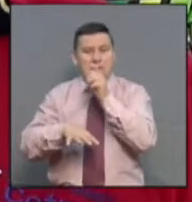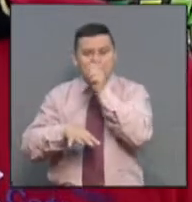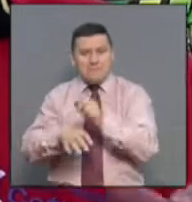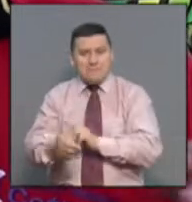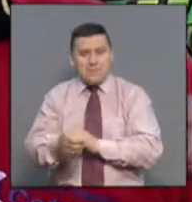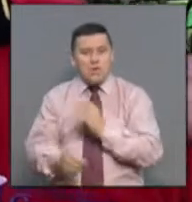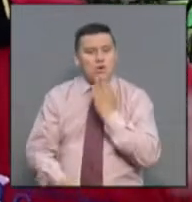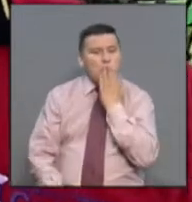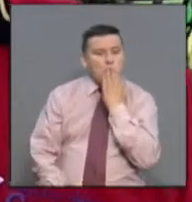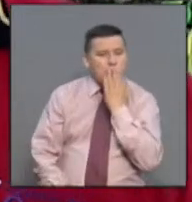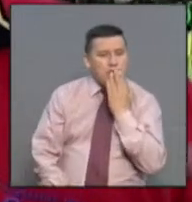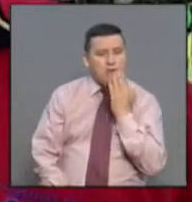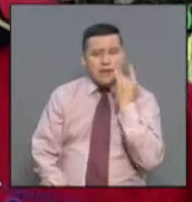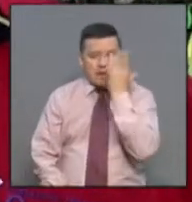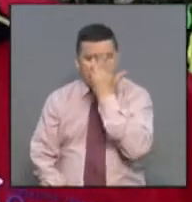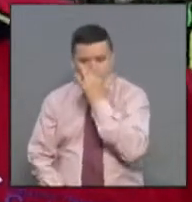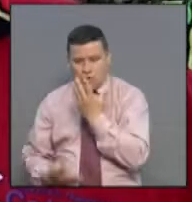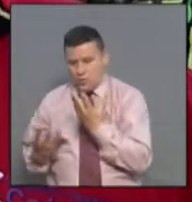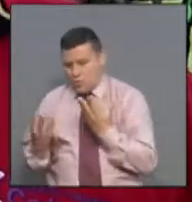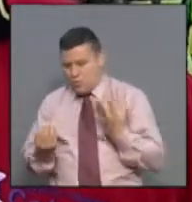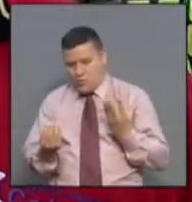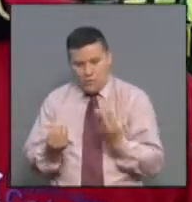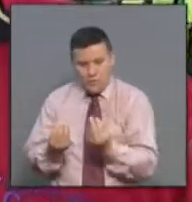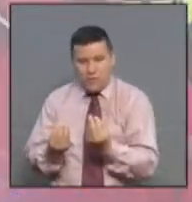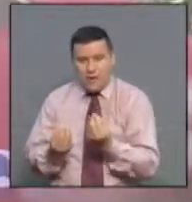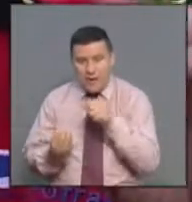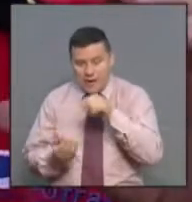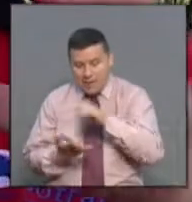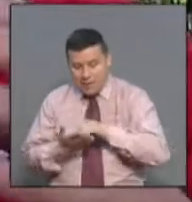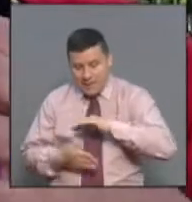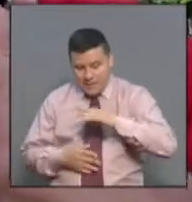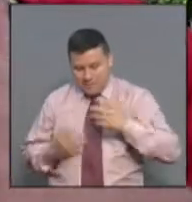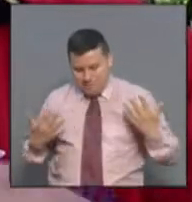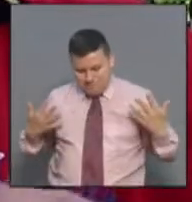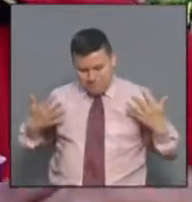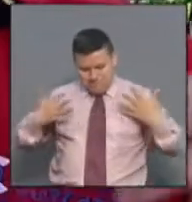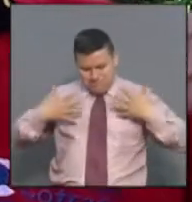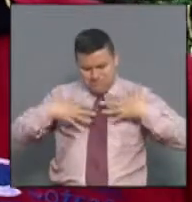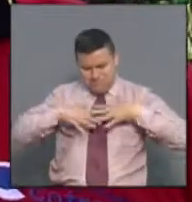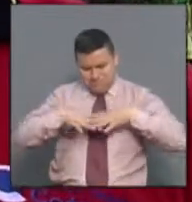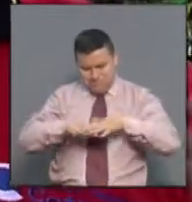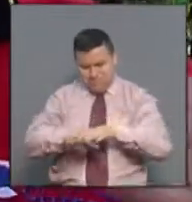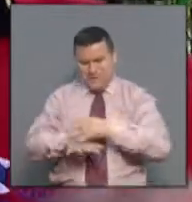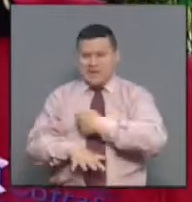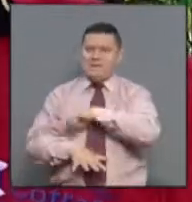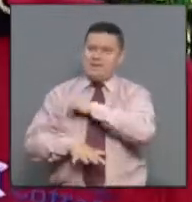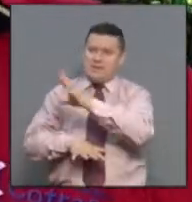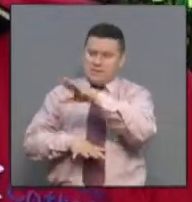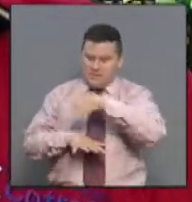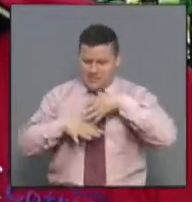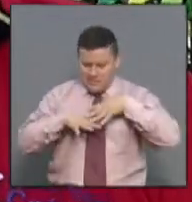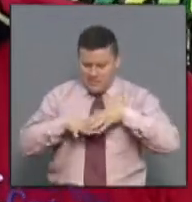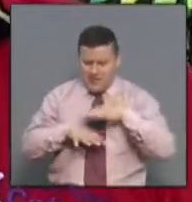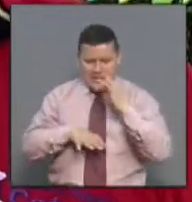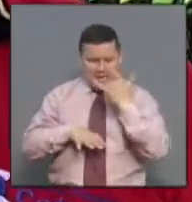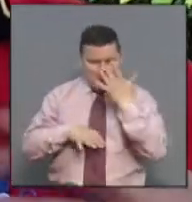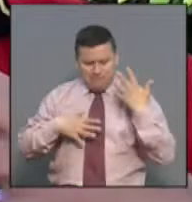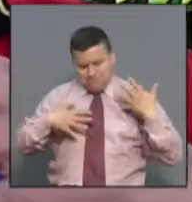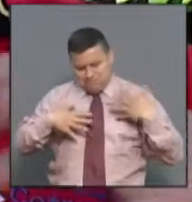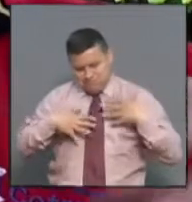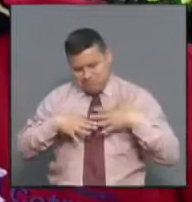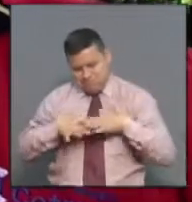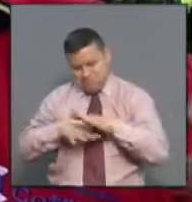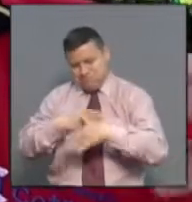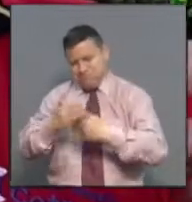parte indígena, la parte negra, acá mismo en el interior de Antioquia. Esta mezcla de razas indígena, española y la parte negra ha hecho